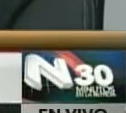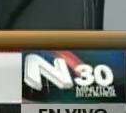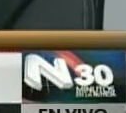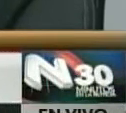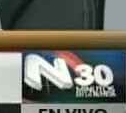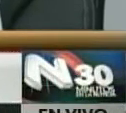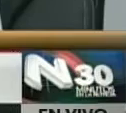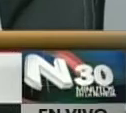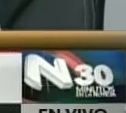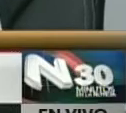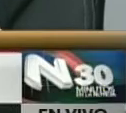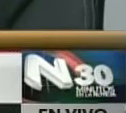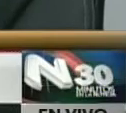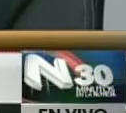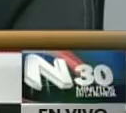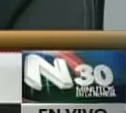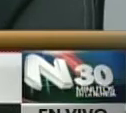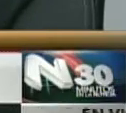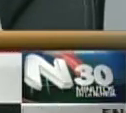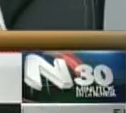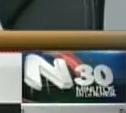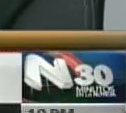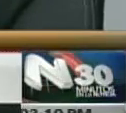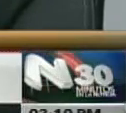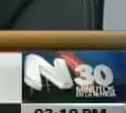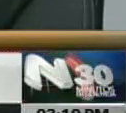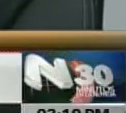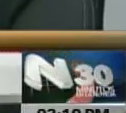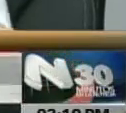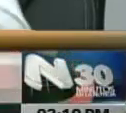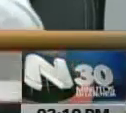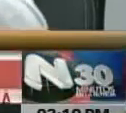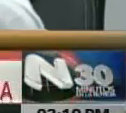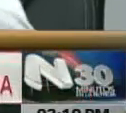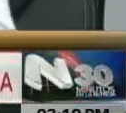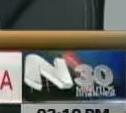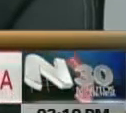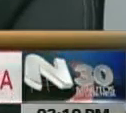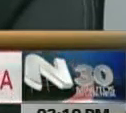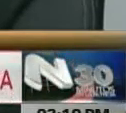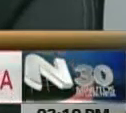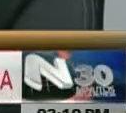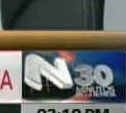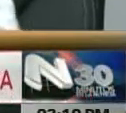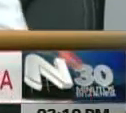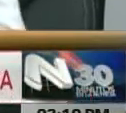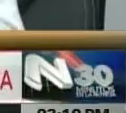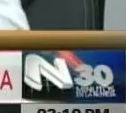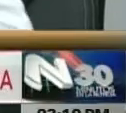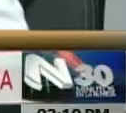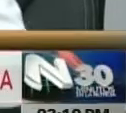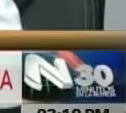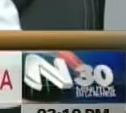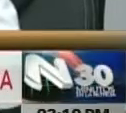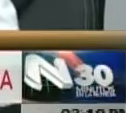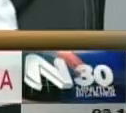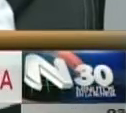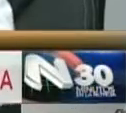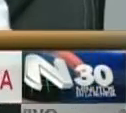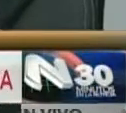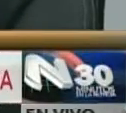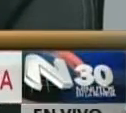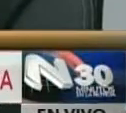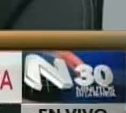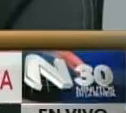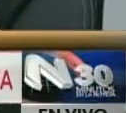la práctica, además, a través de decisiones de políticas públicas, en un proceso de participación con presencia de las